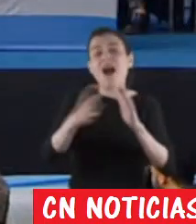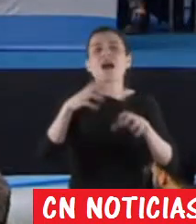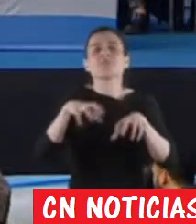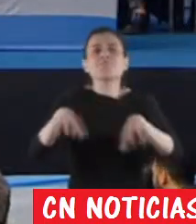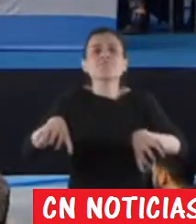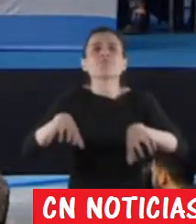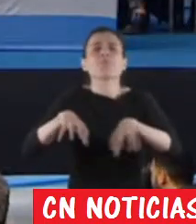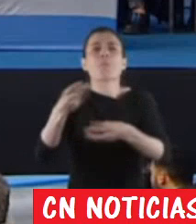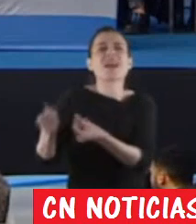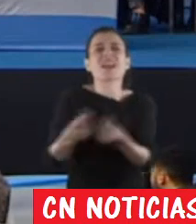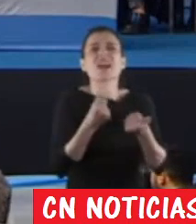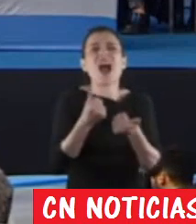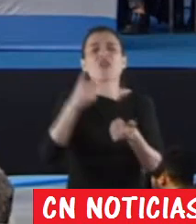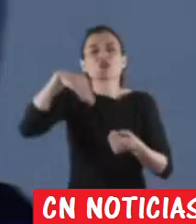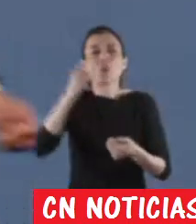Multiplicar.